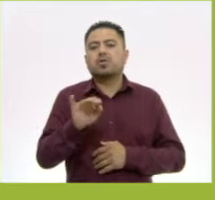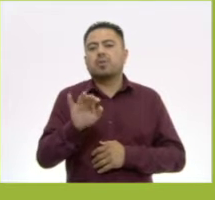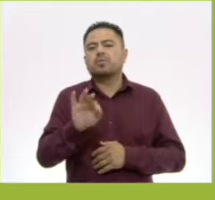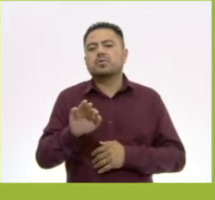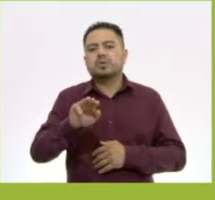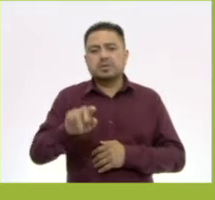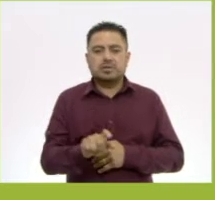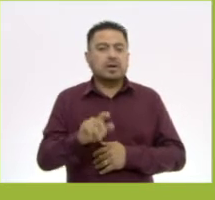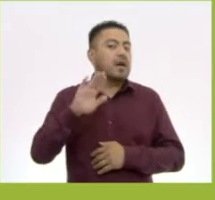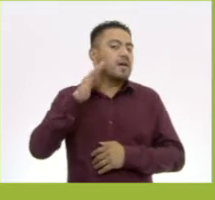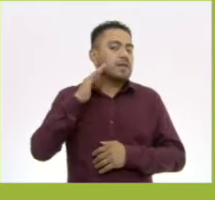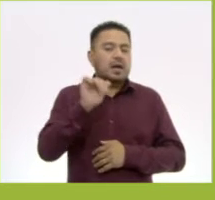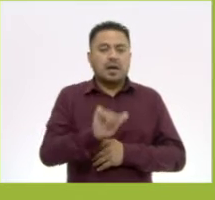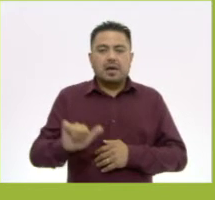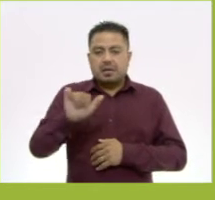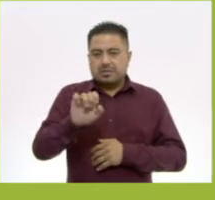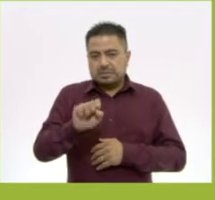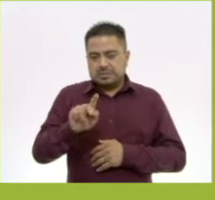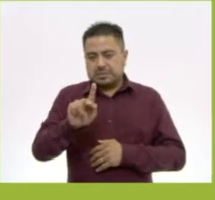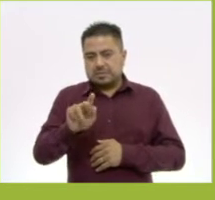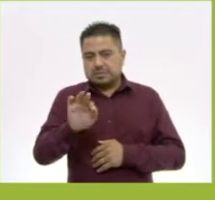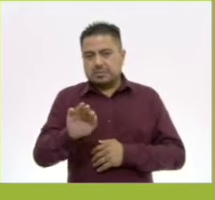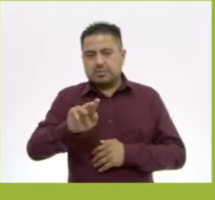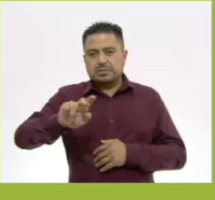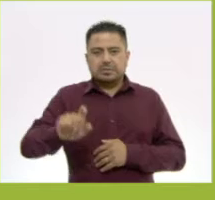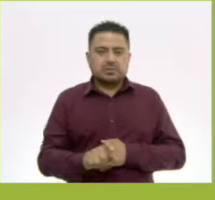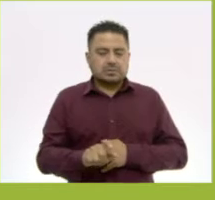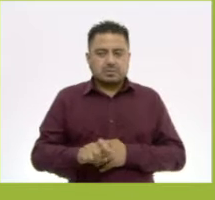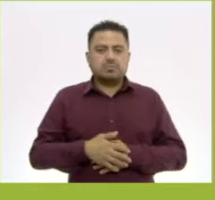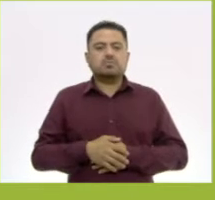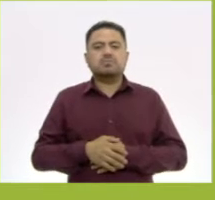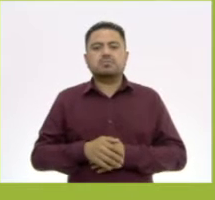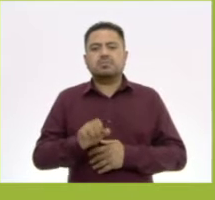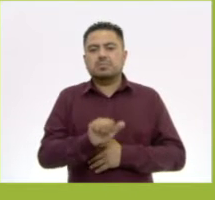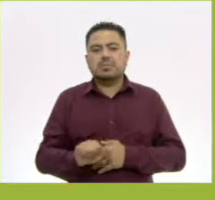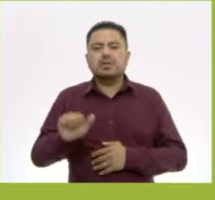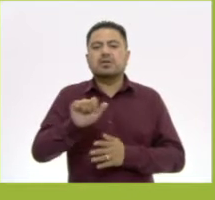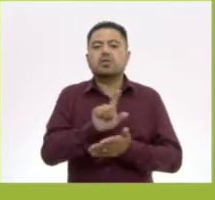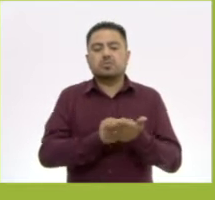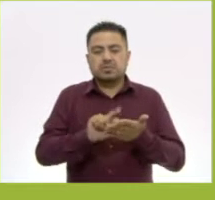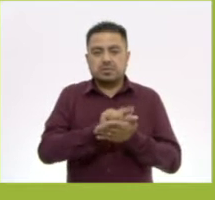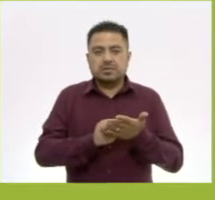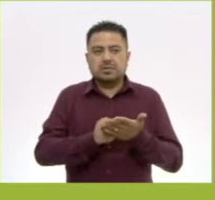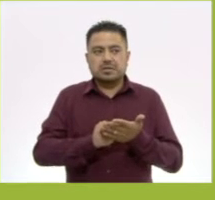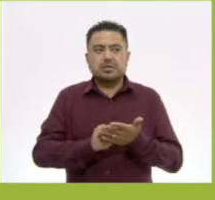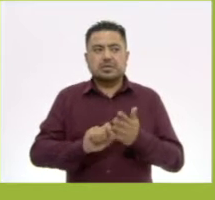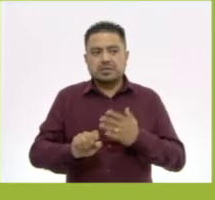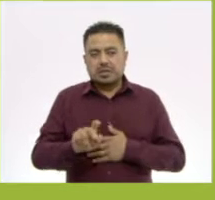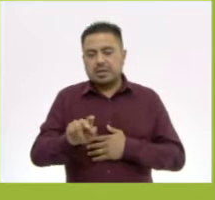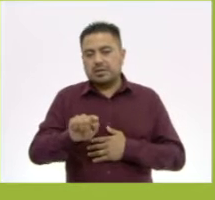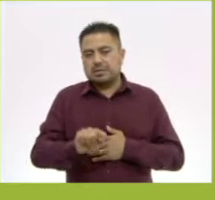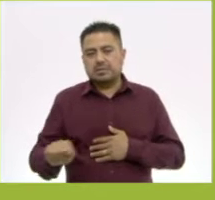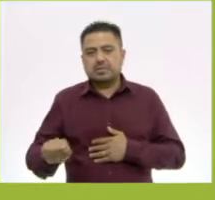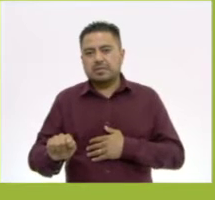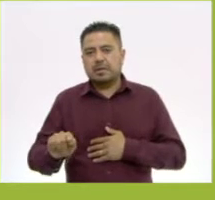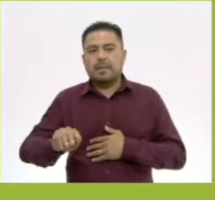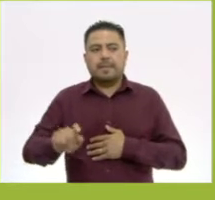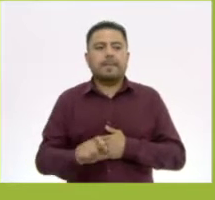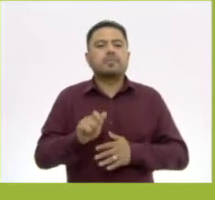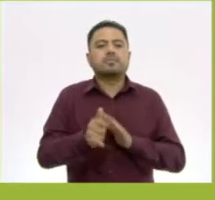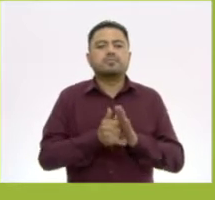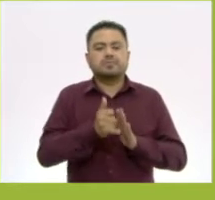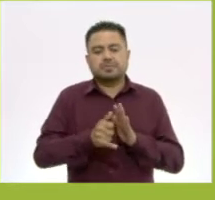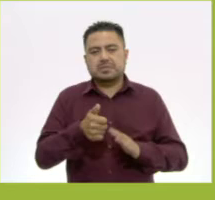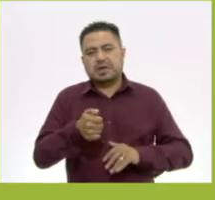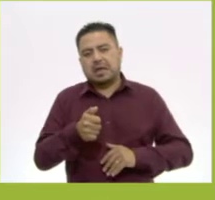facebook mx twitter set mx youtube canal